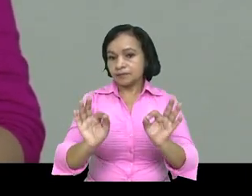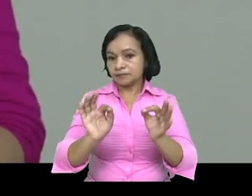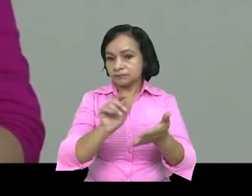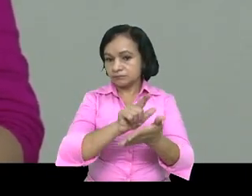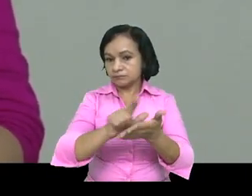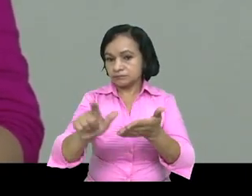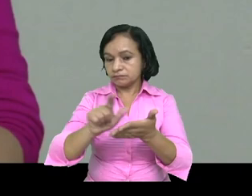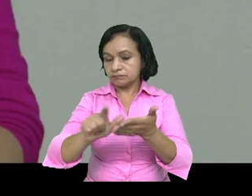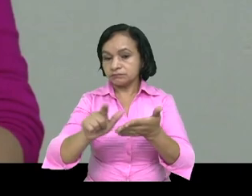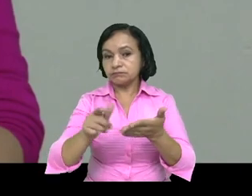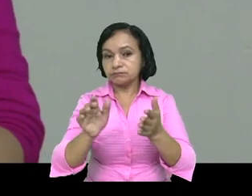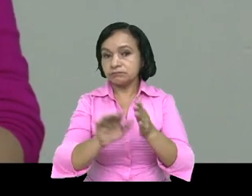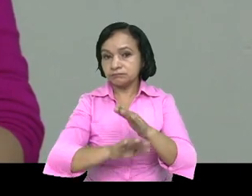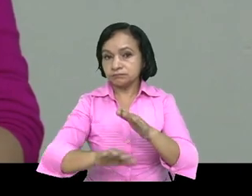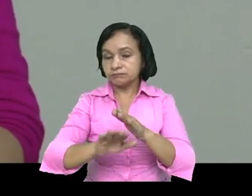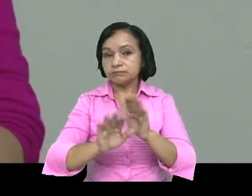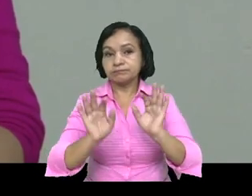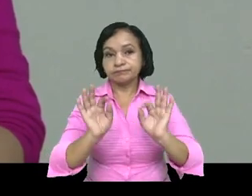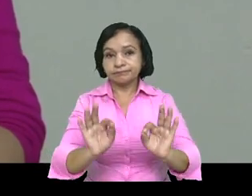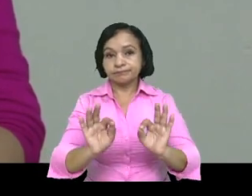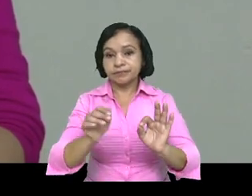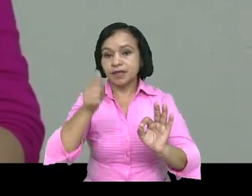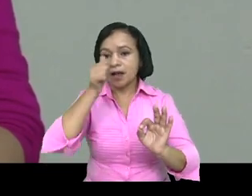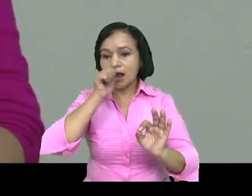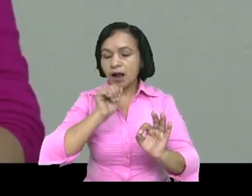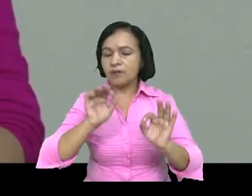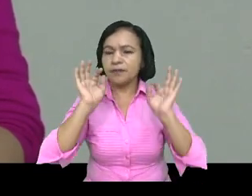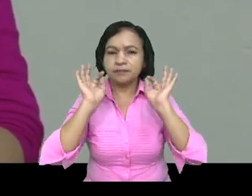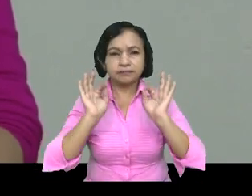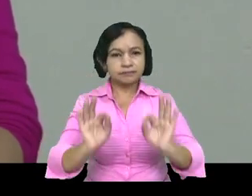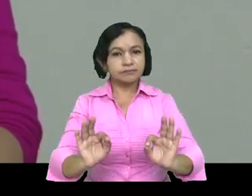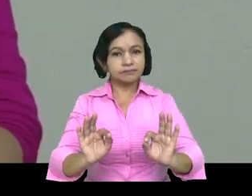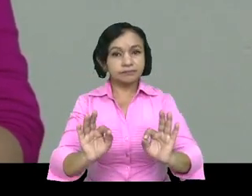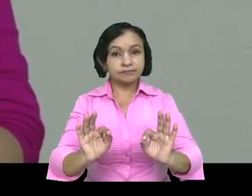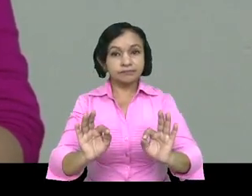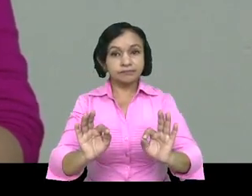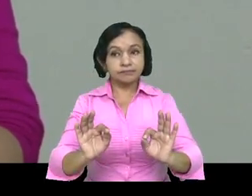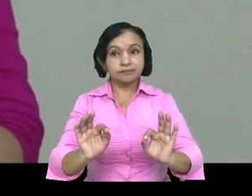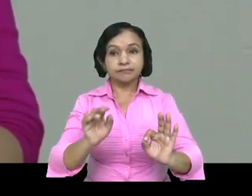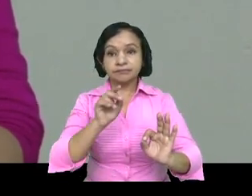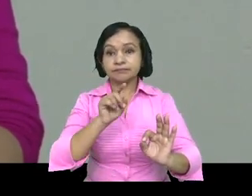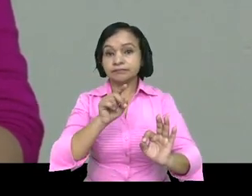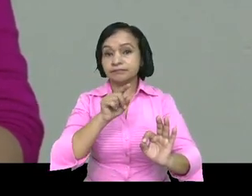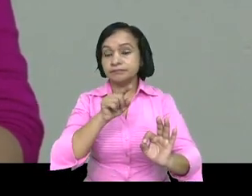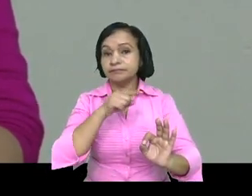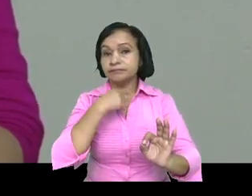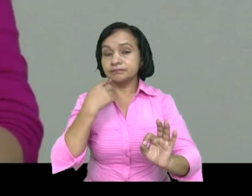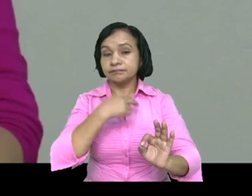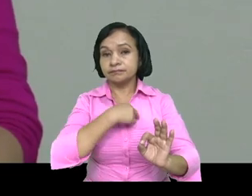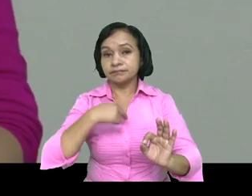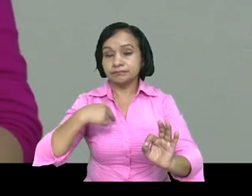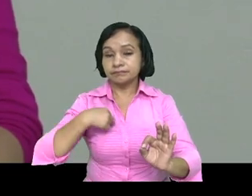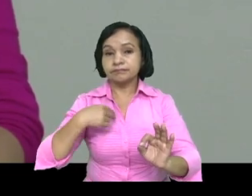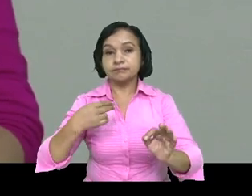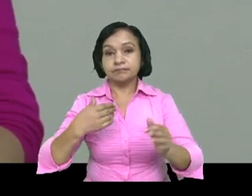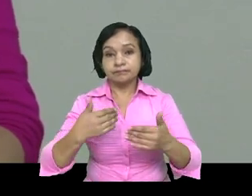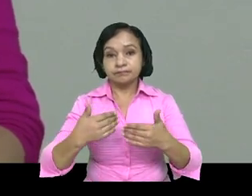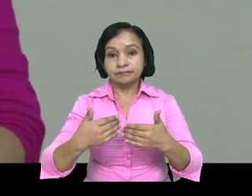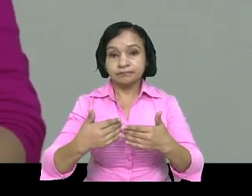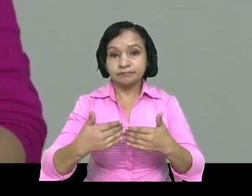3 criterios básicos, un agua de calidad, ¿verdad?, que sea apta para el consumo humano, en